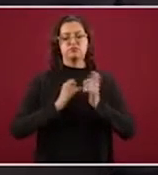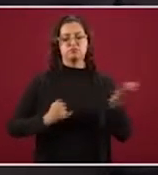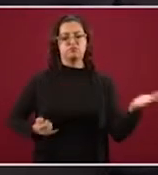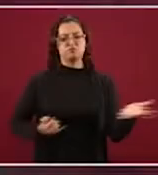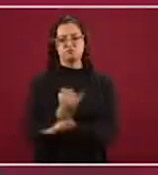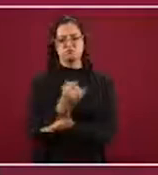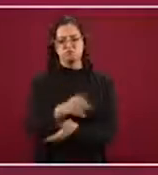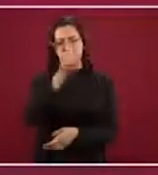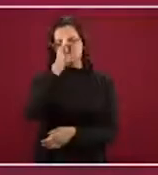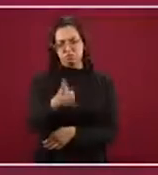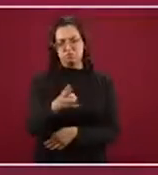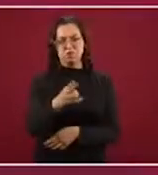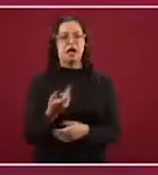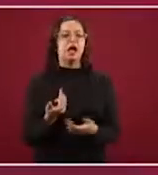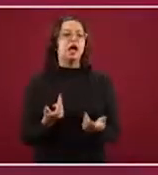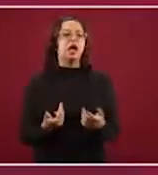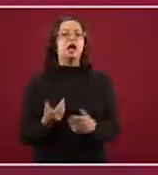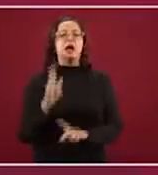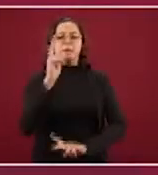transgénicos,